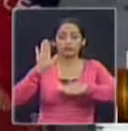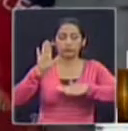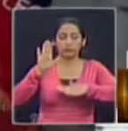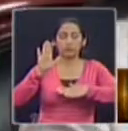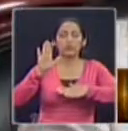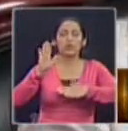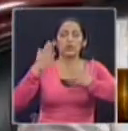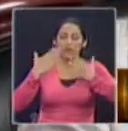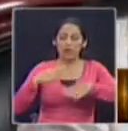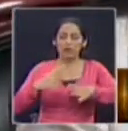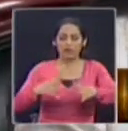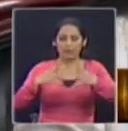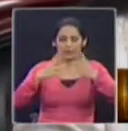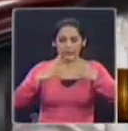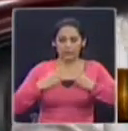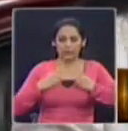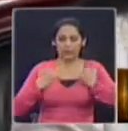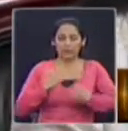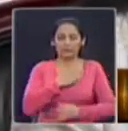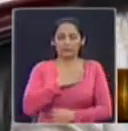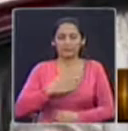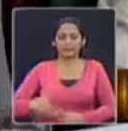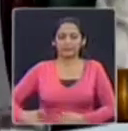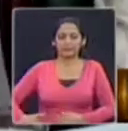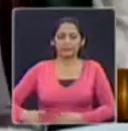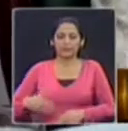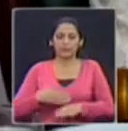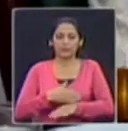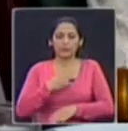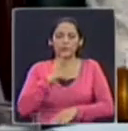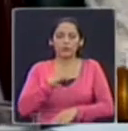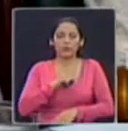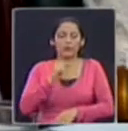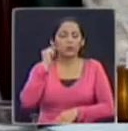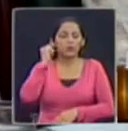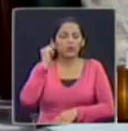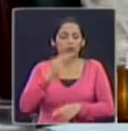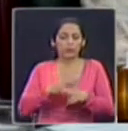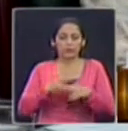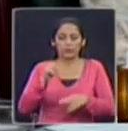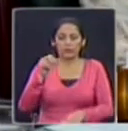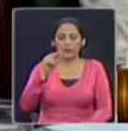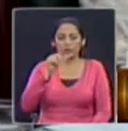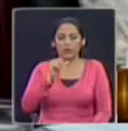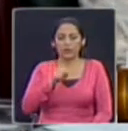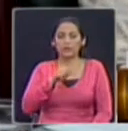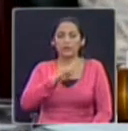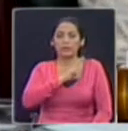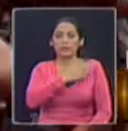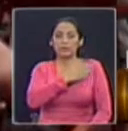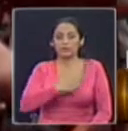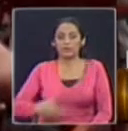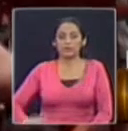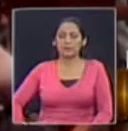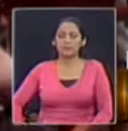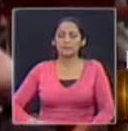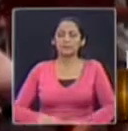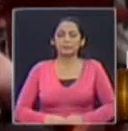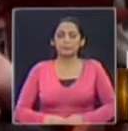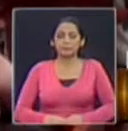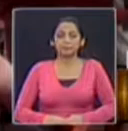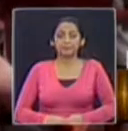cargo, para luego ella proponer a Ana Marcela Paredes para ocupar la vicepresidencia.